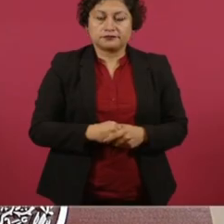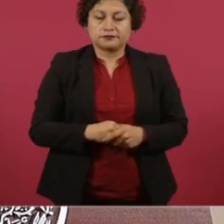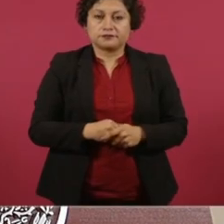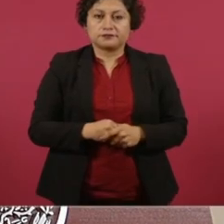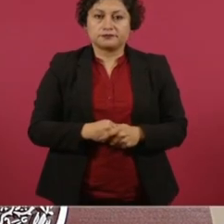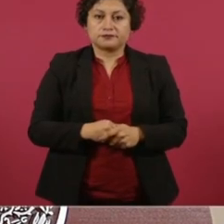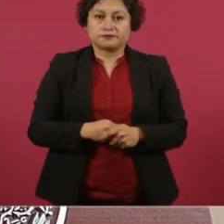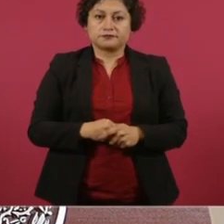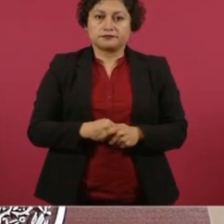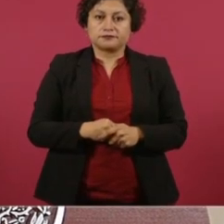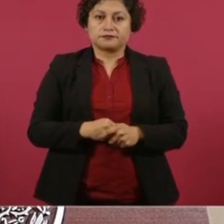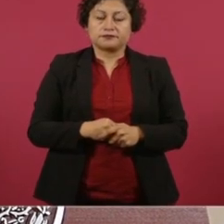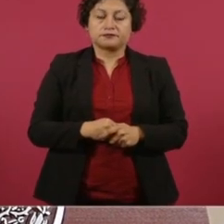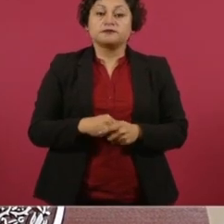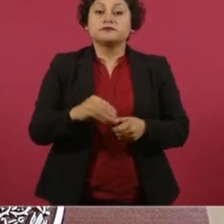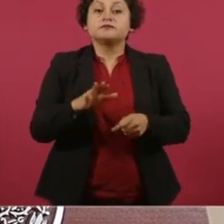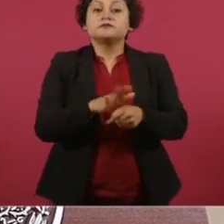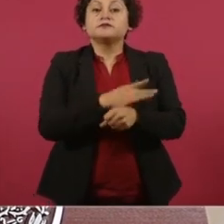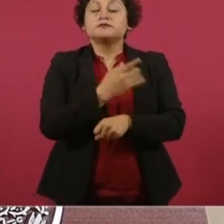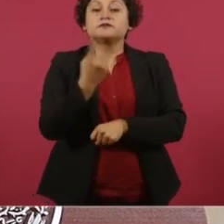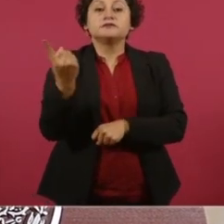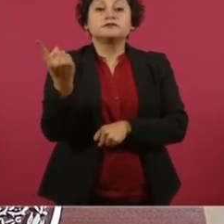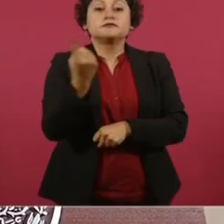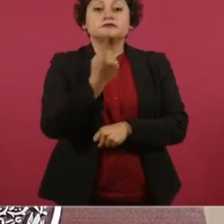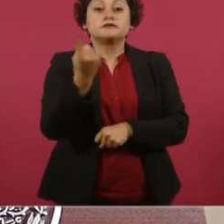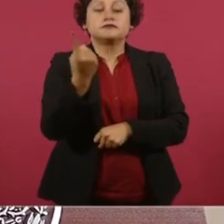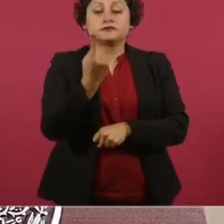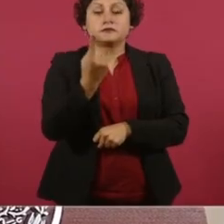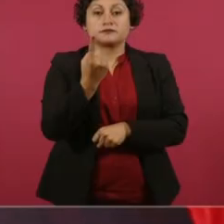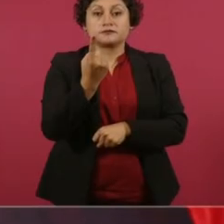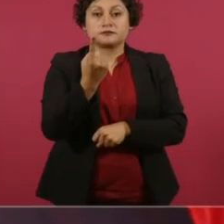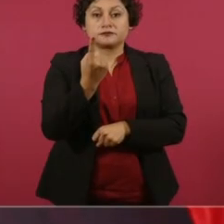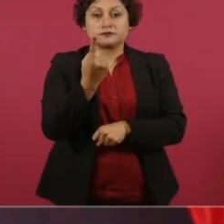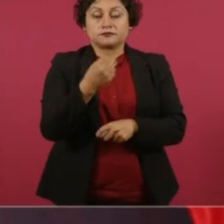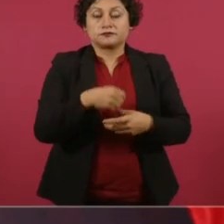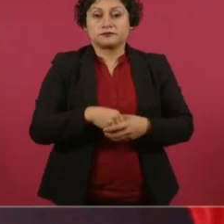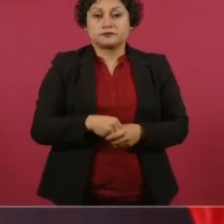que lo que hemos